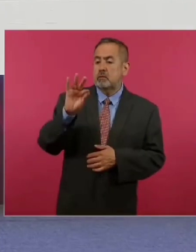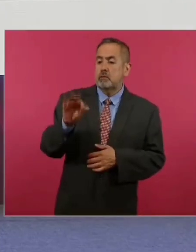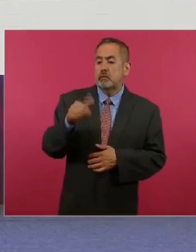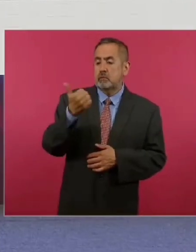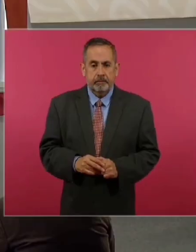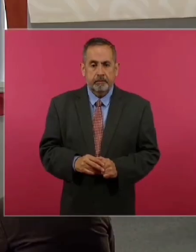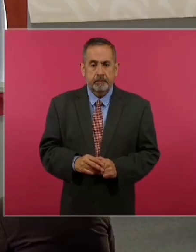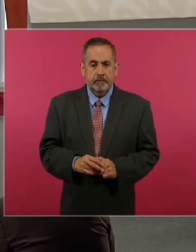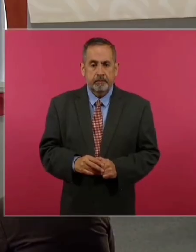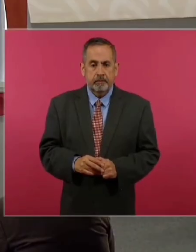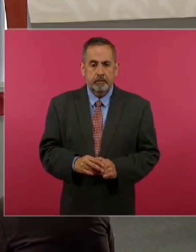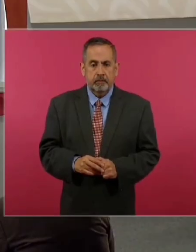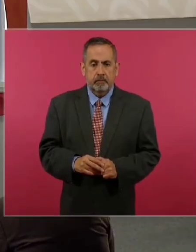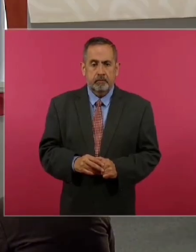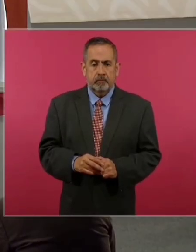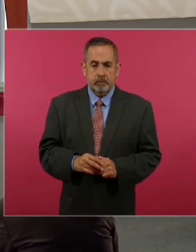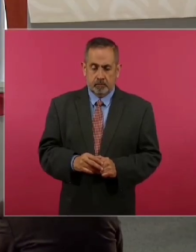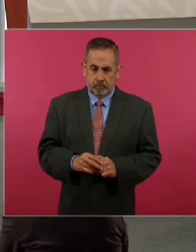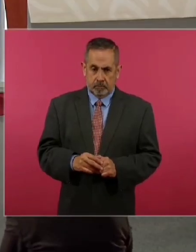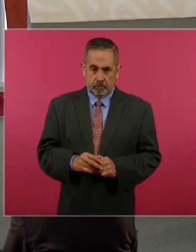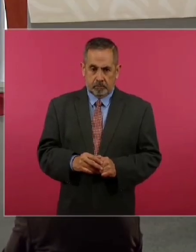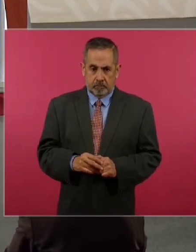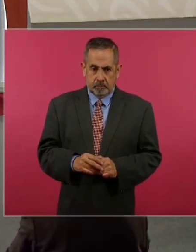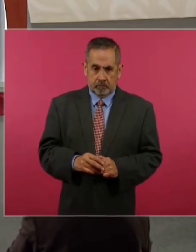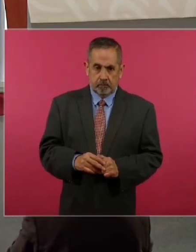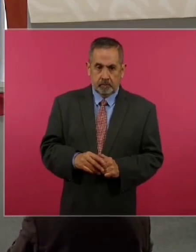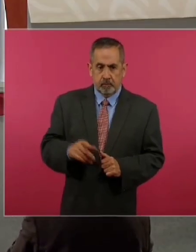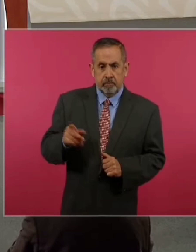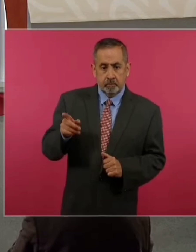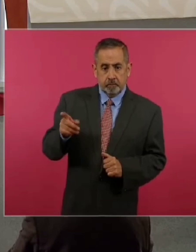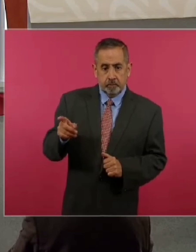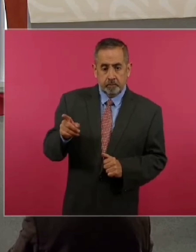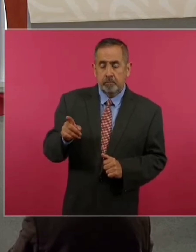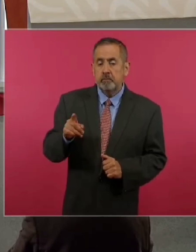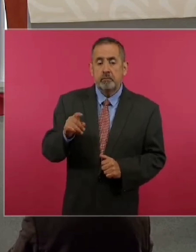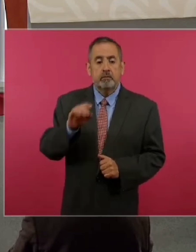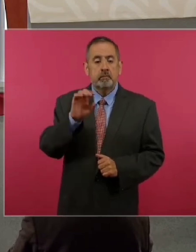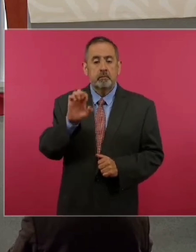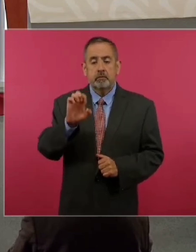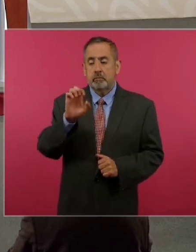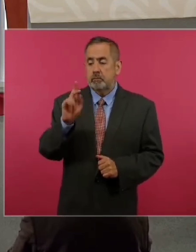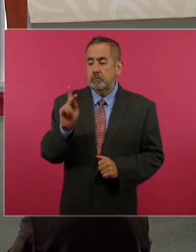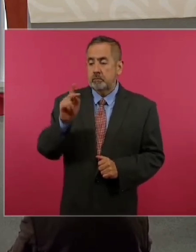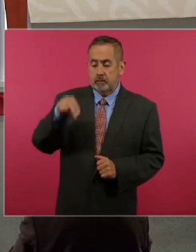46.1. Este es con Peña Nieto,